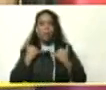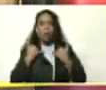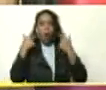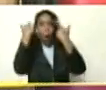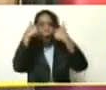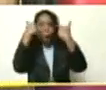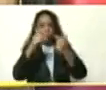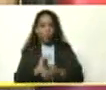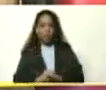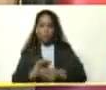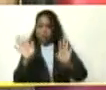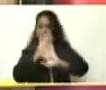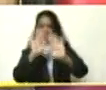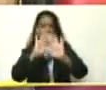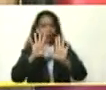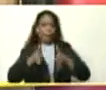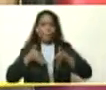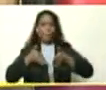Ya está naciendo.